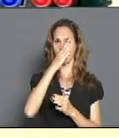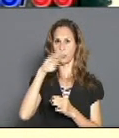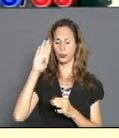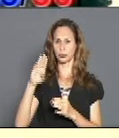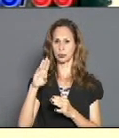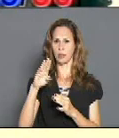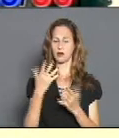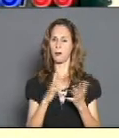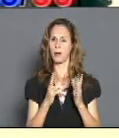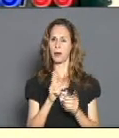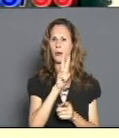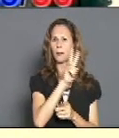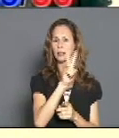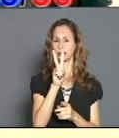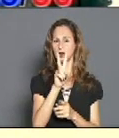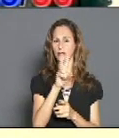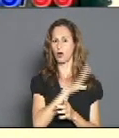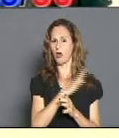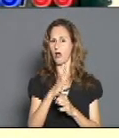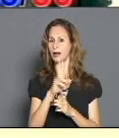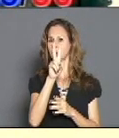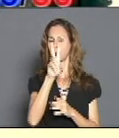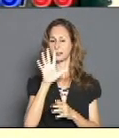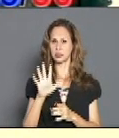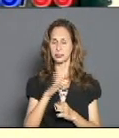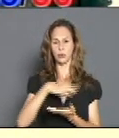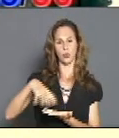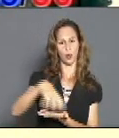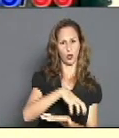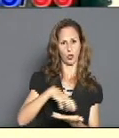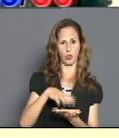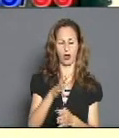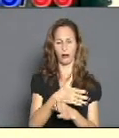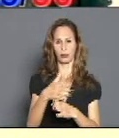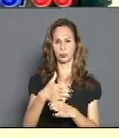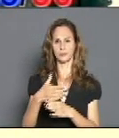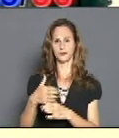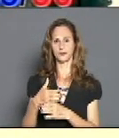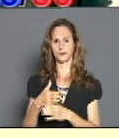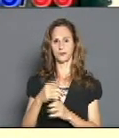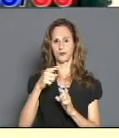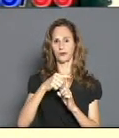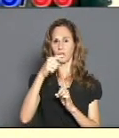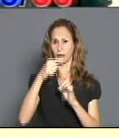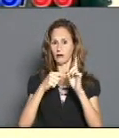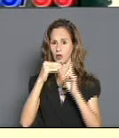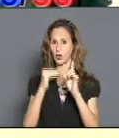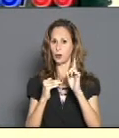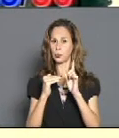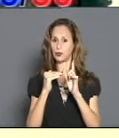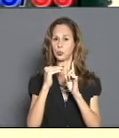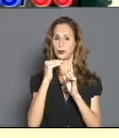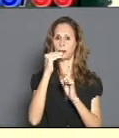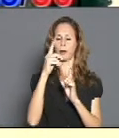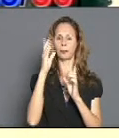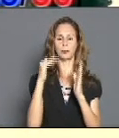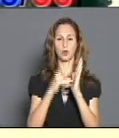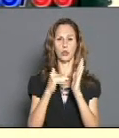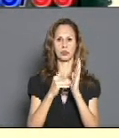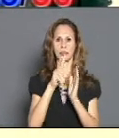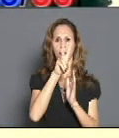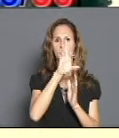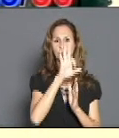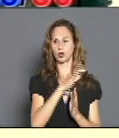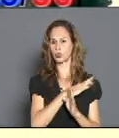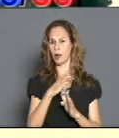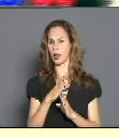y entre 22 y 25 grados Celsius en el resto del área. Los valores máximos de temperatura en la tarde estarán entre los 28 y